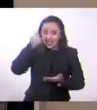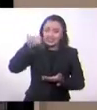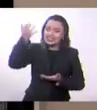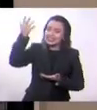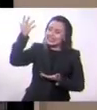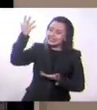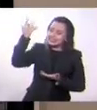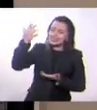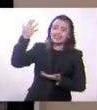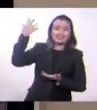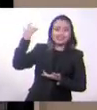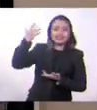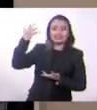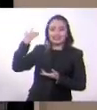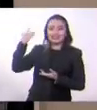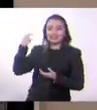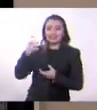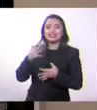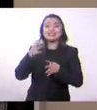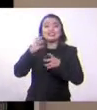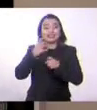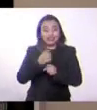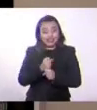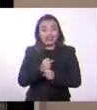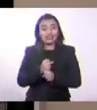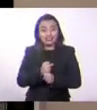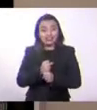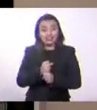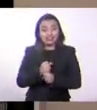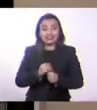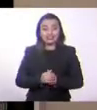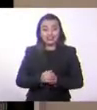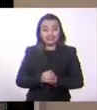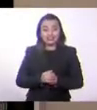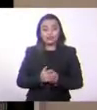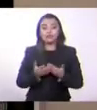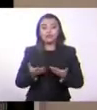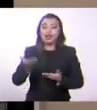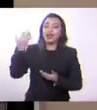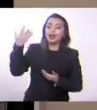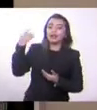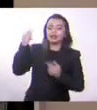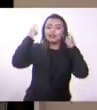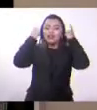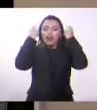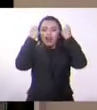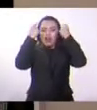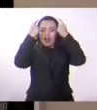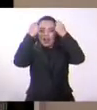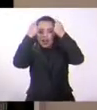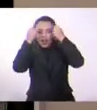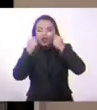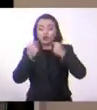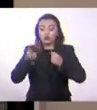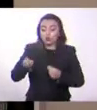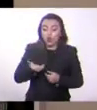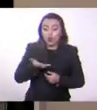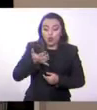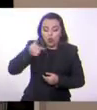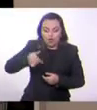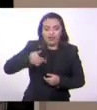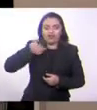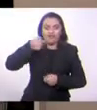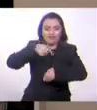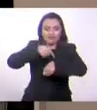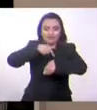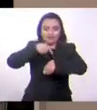Aristóteles, Sócrates, a épocas más modernas como Mahatma Gandhi o Martin Luther King. La argumentación ha sido utilizada para